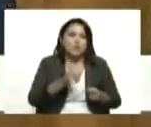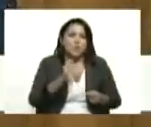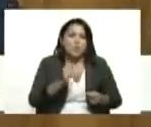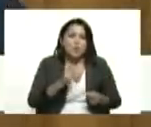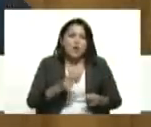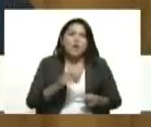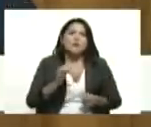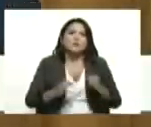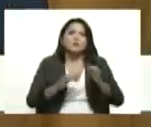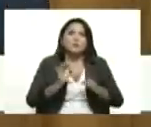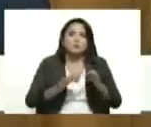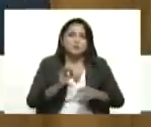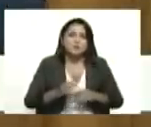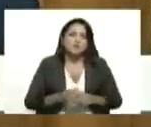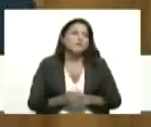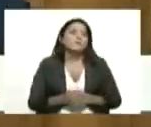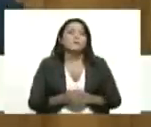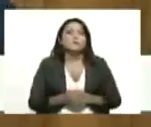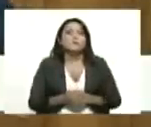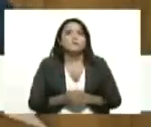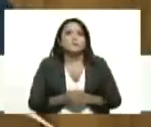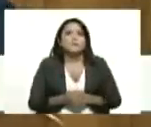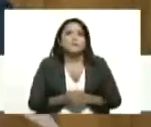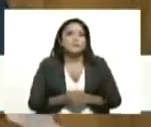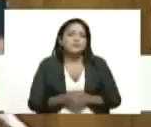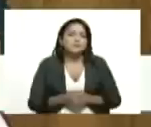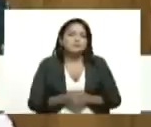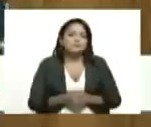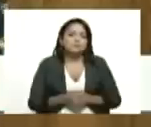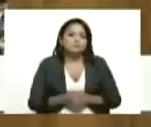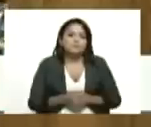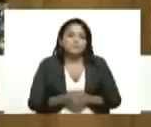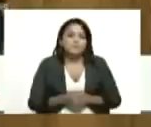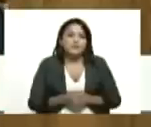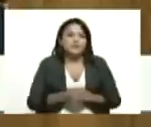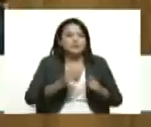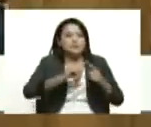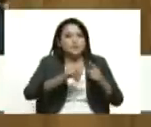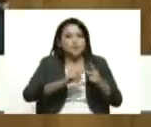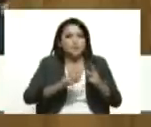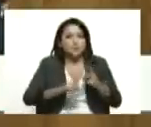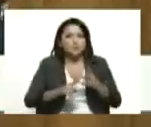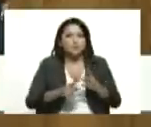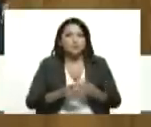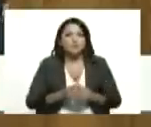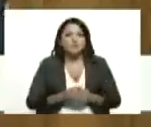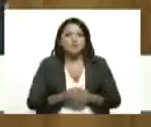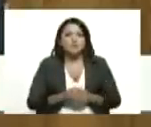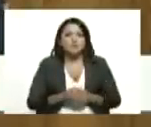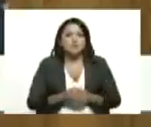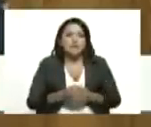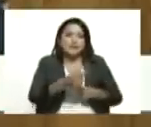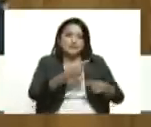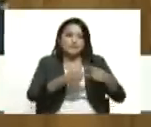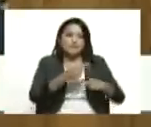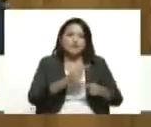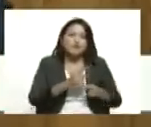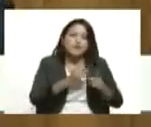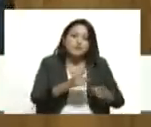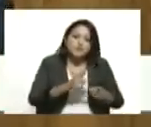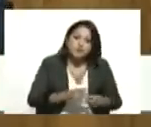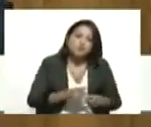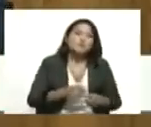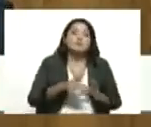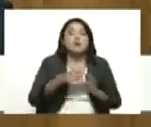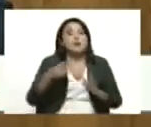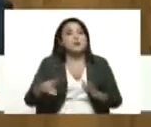contenido de la sentencia, sentencias anticipadas, recursos, las apelaciones, la revocación, que tiene